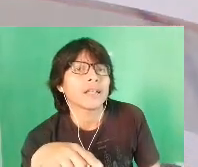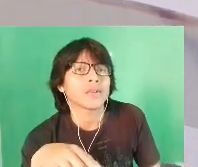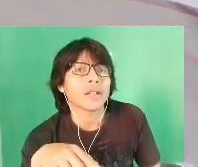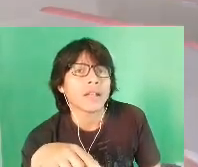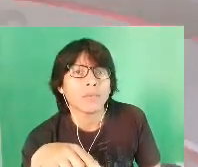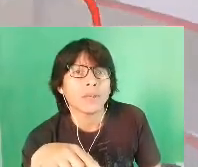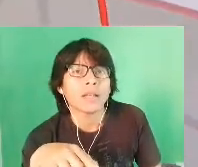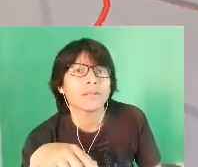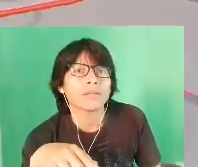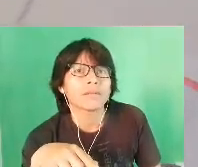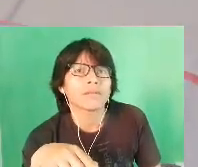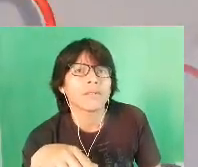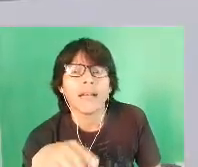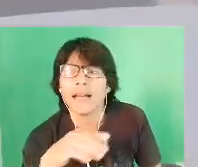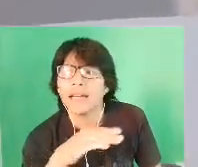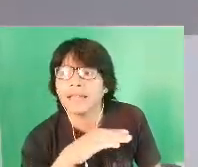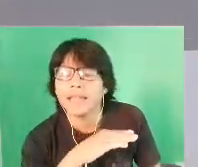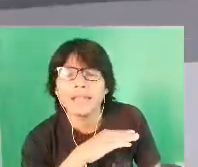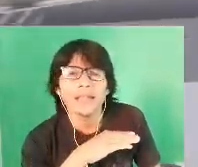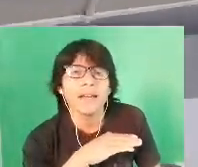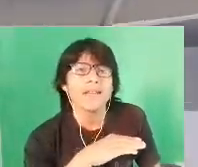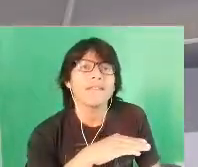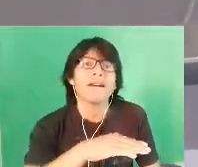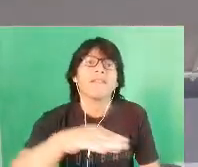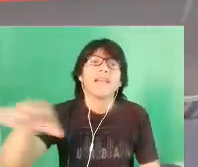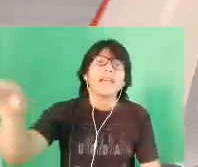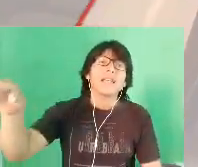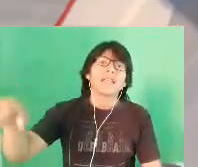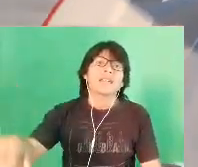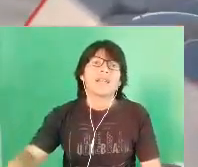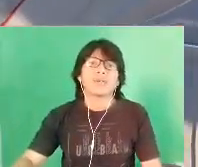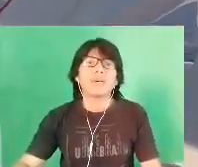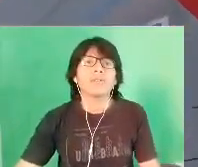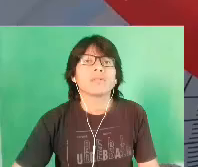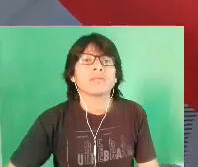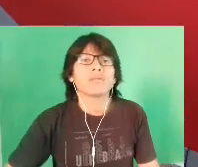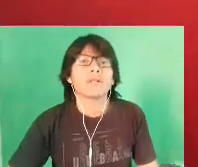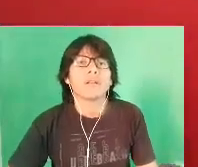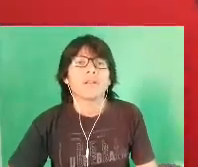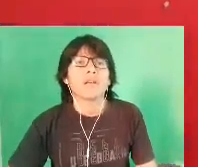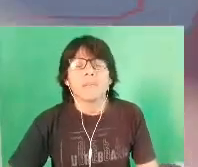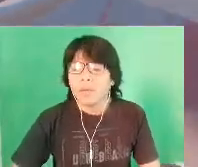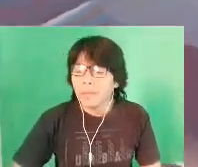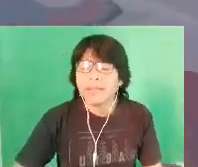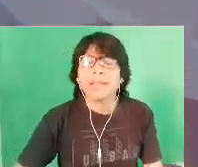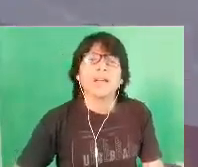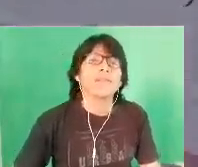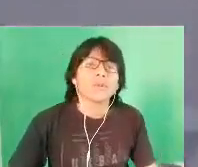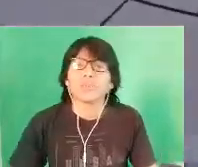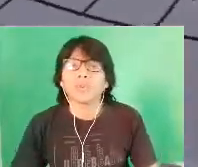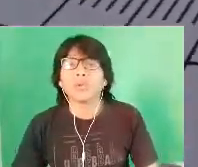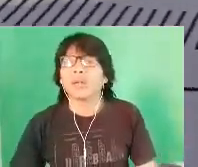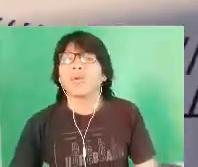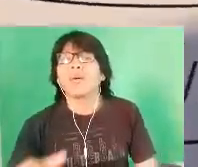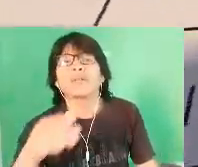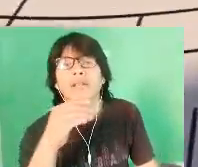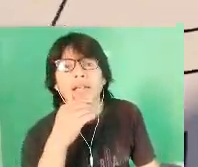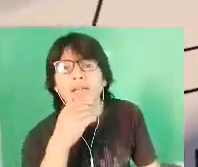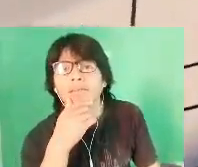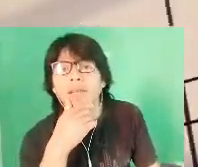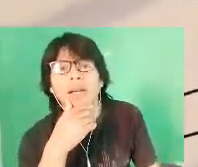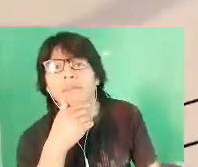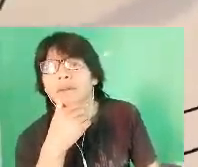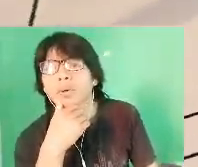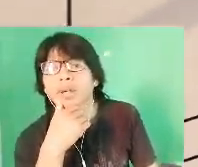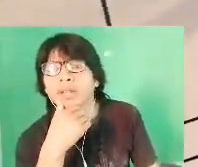el Día Internacional de la Mujer. Ahí sí, va a haber de todo. Pero el presidente ya fijó su postura. No vamos a